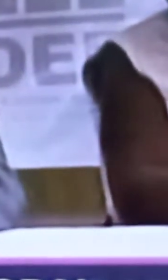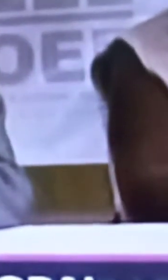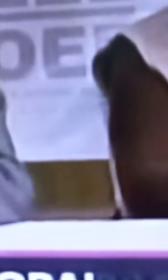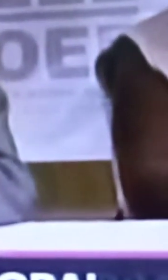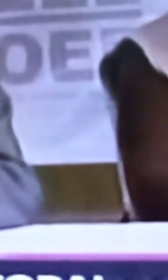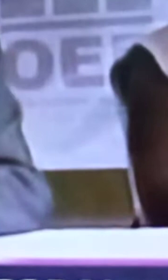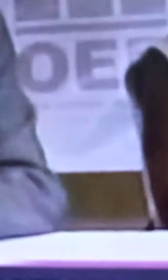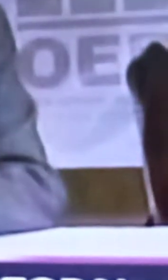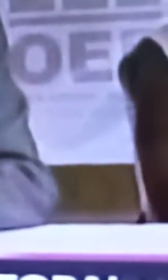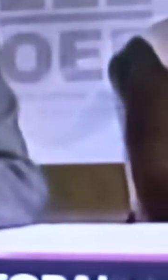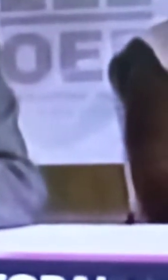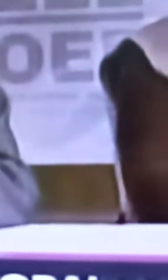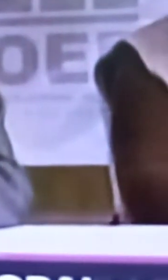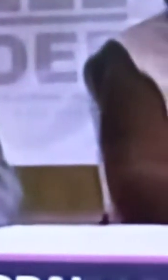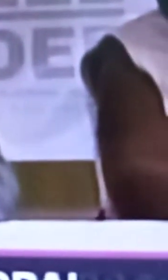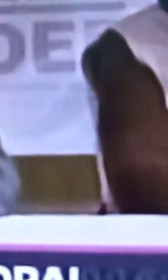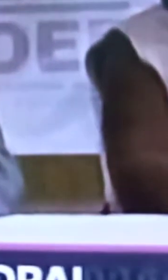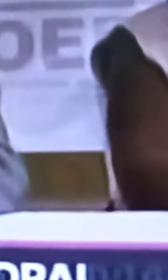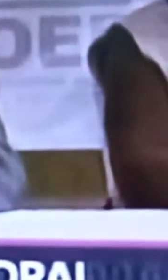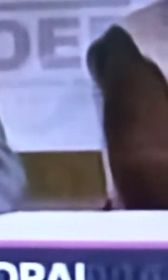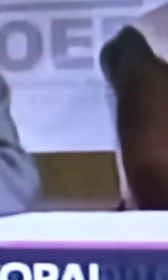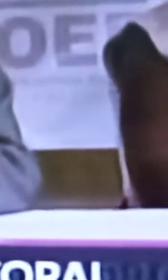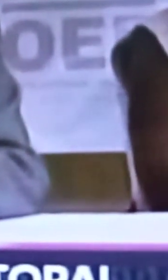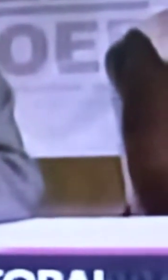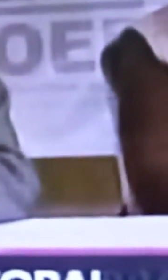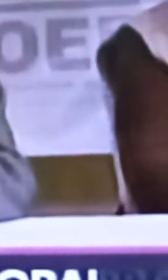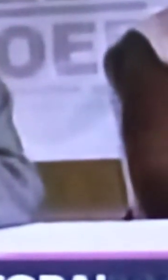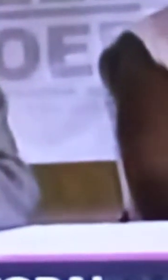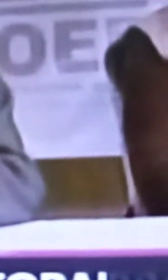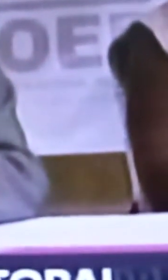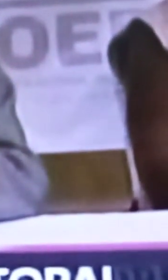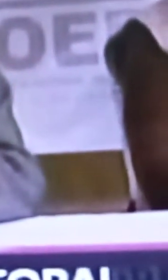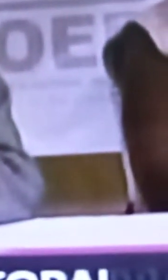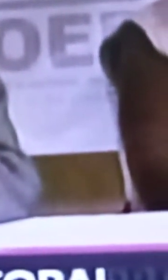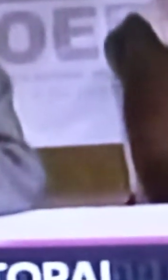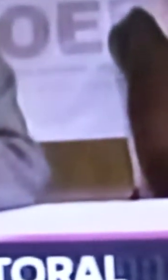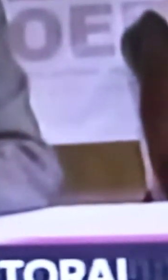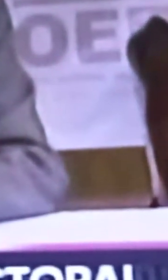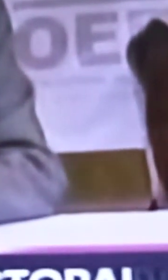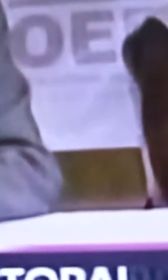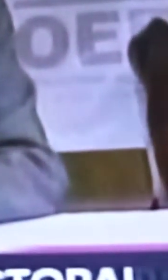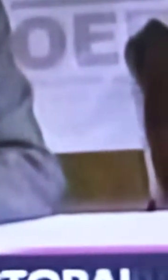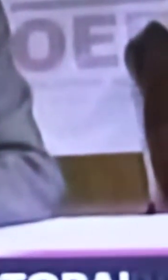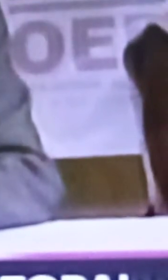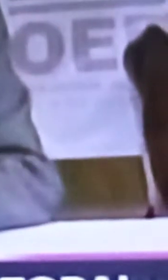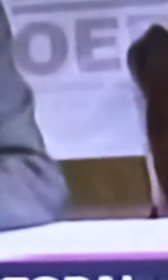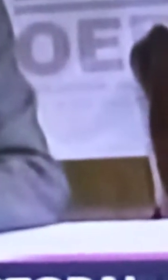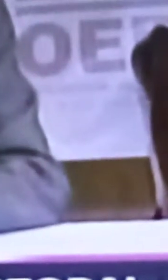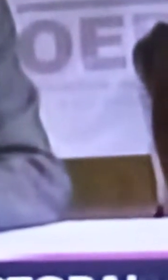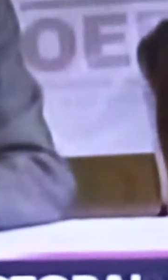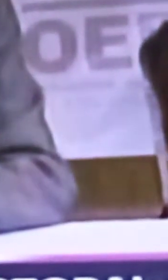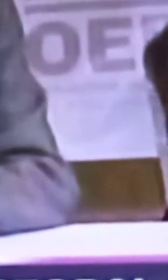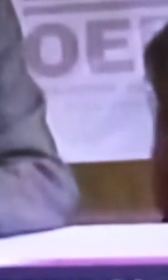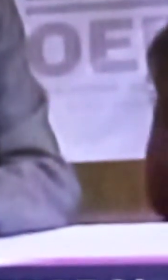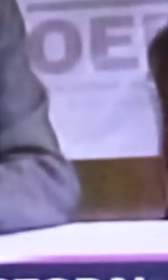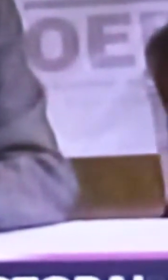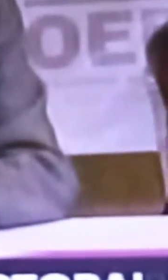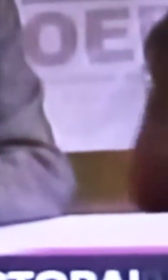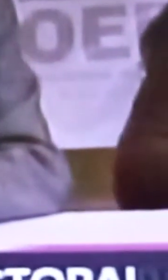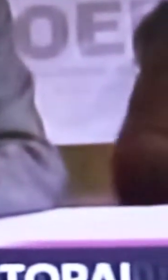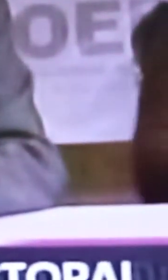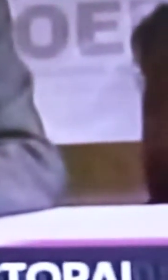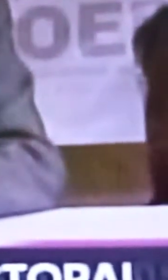la anulación de las elecciones. Se está pidiendo también, se está convocando en realidad a un paro cívico. ¿Se tiene alguna posición